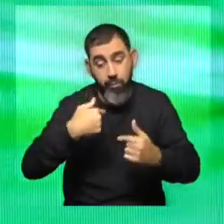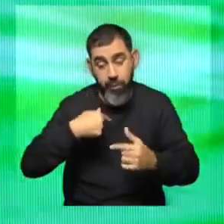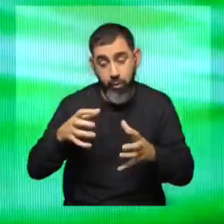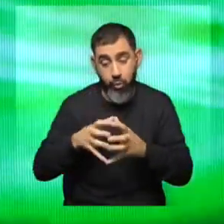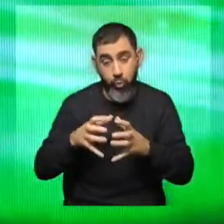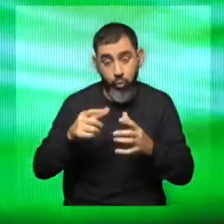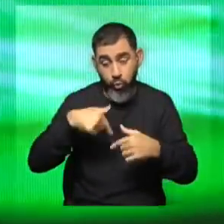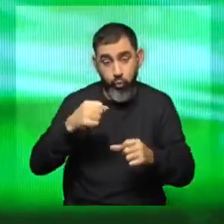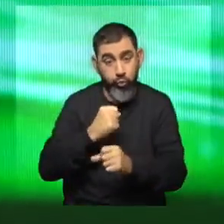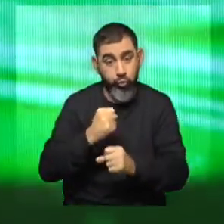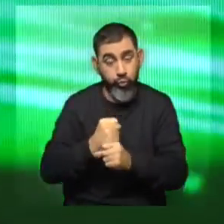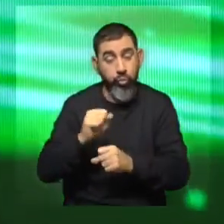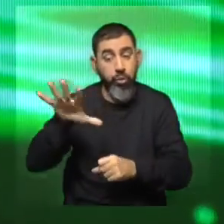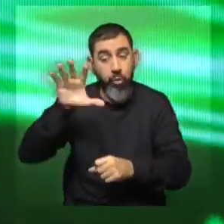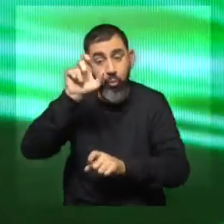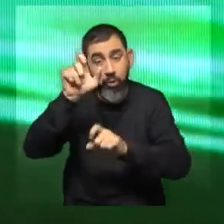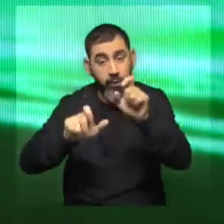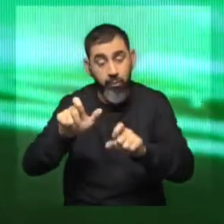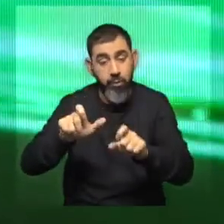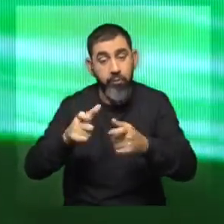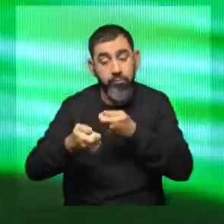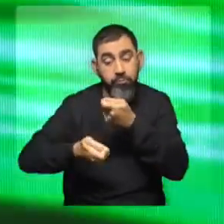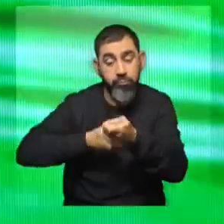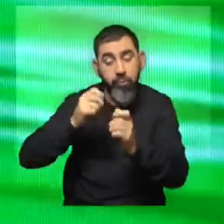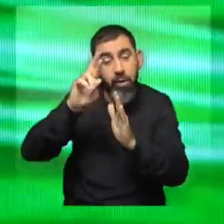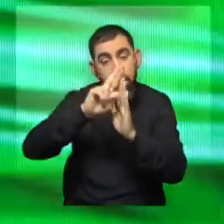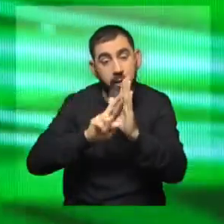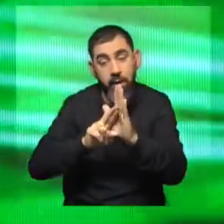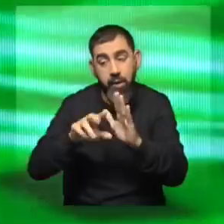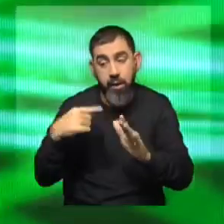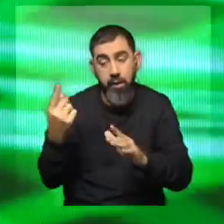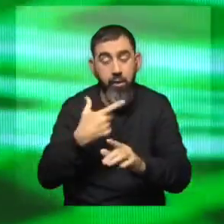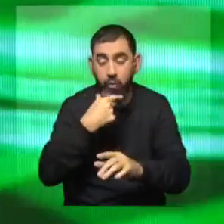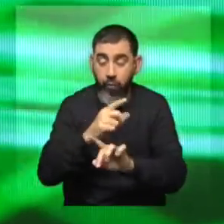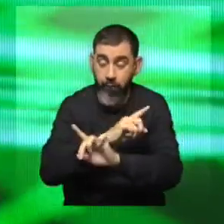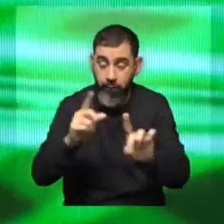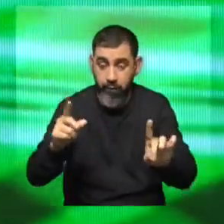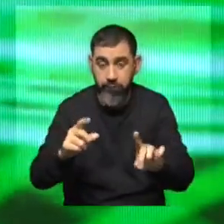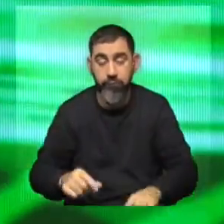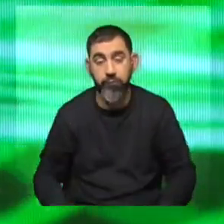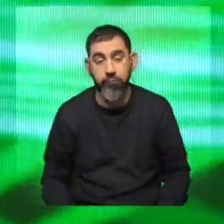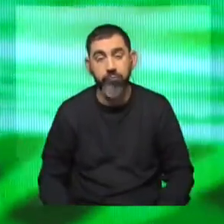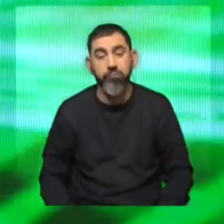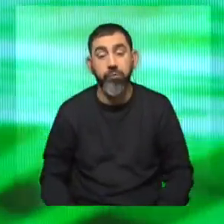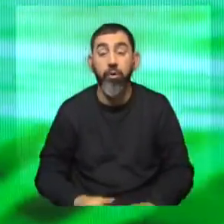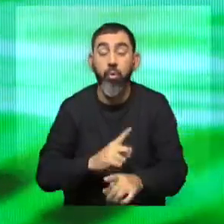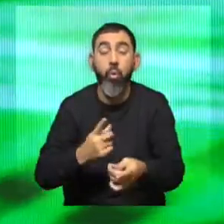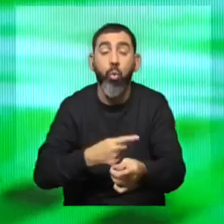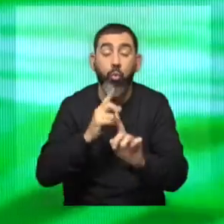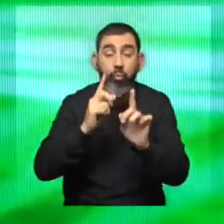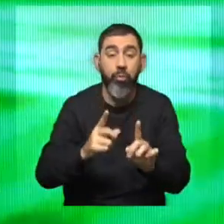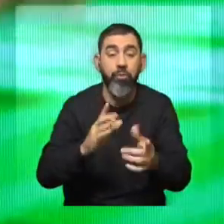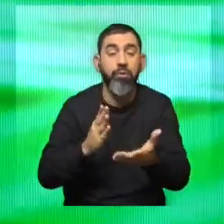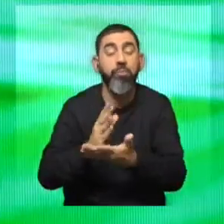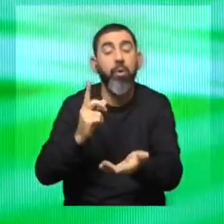como equipo de trabajo escuchar a las personas y también construir las reglas con ellos no es no es este no es algo que tampoco estamos acostumbrados En realidad